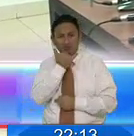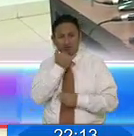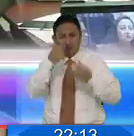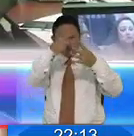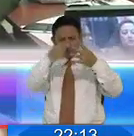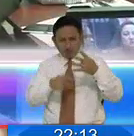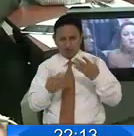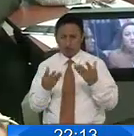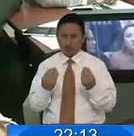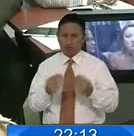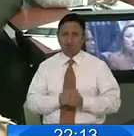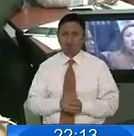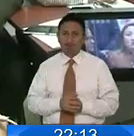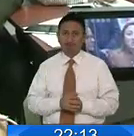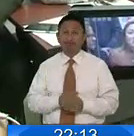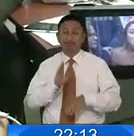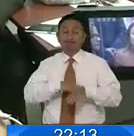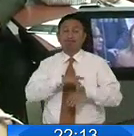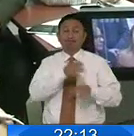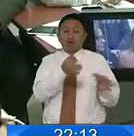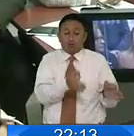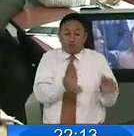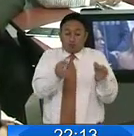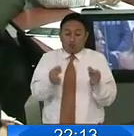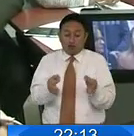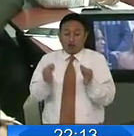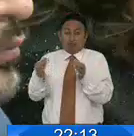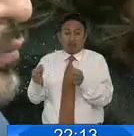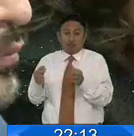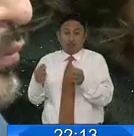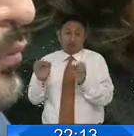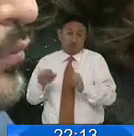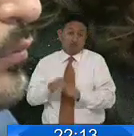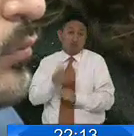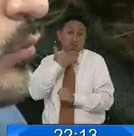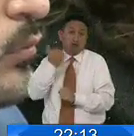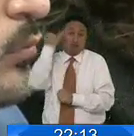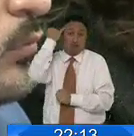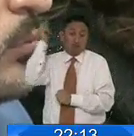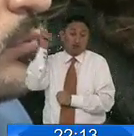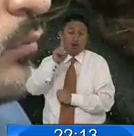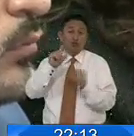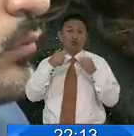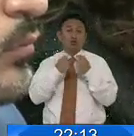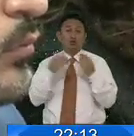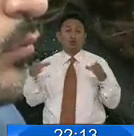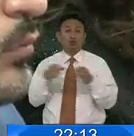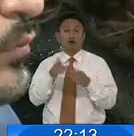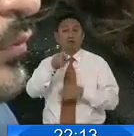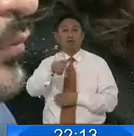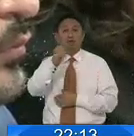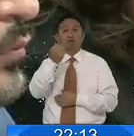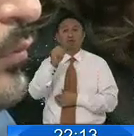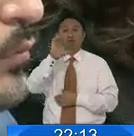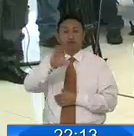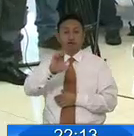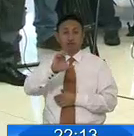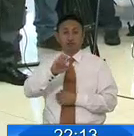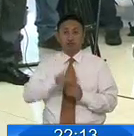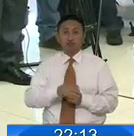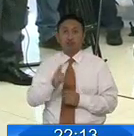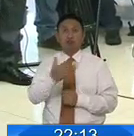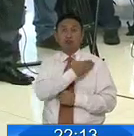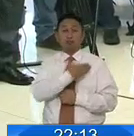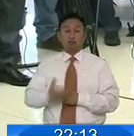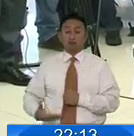producto de supuesto aplazamiento para tratar el tema también se tiene la iniciativa desde los integrantes sociales cristianos para pelar la presidencia del